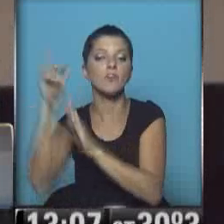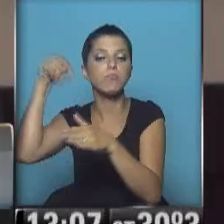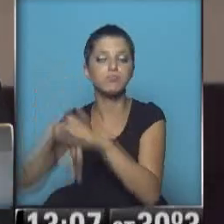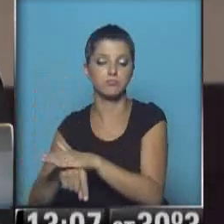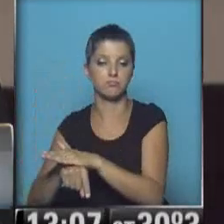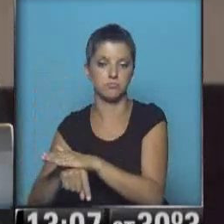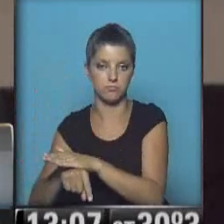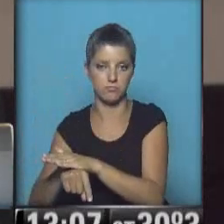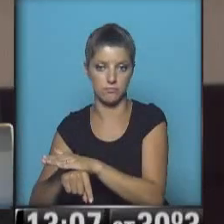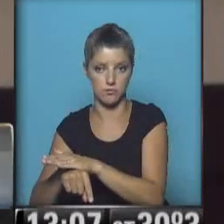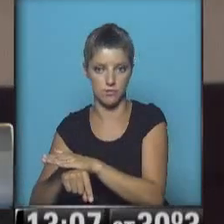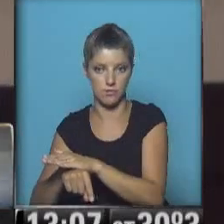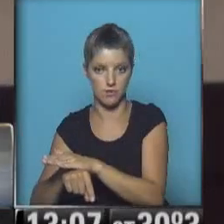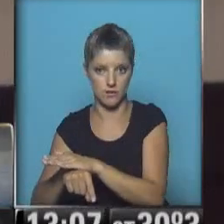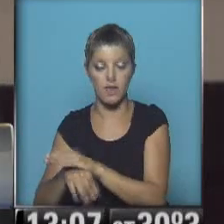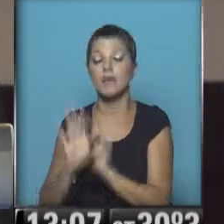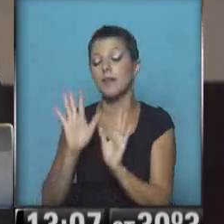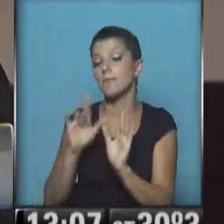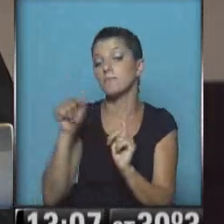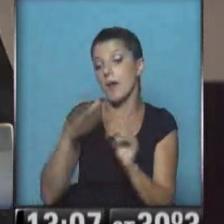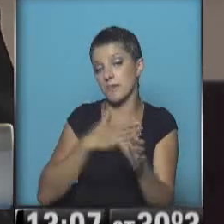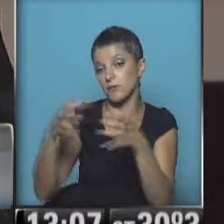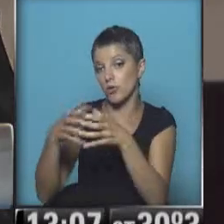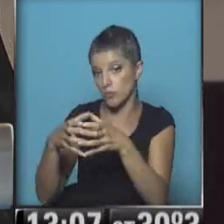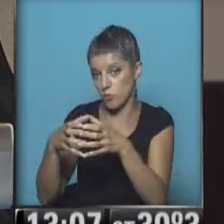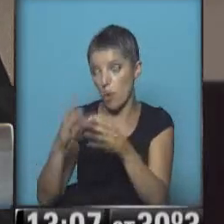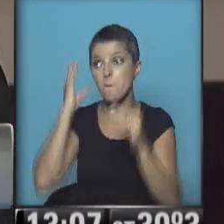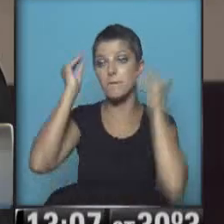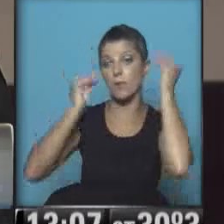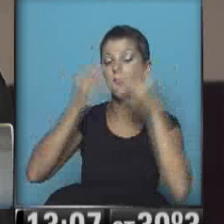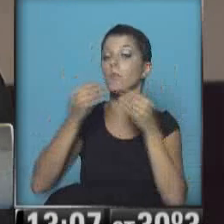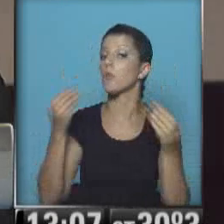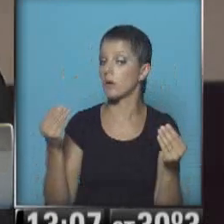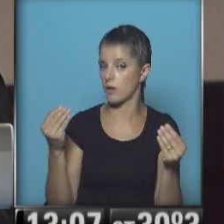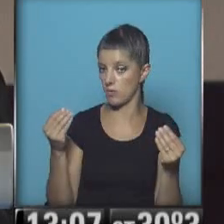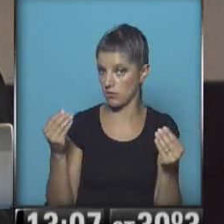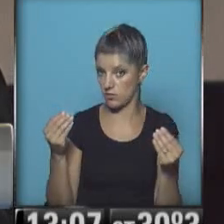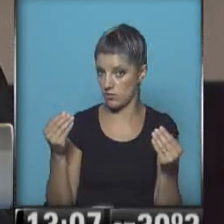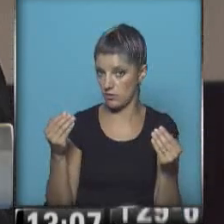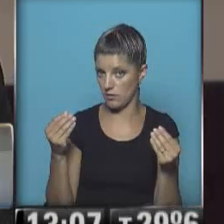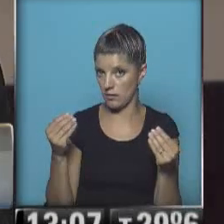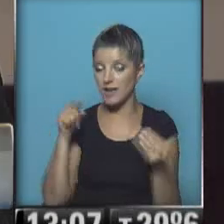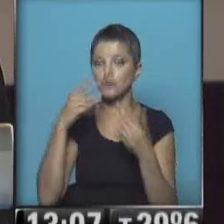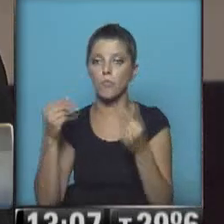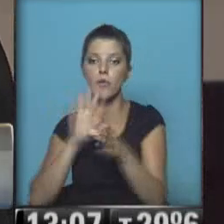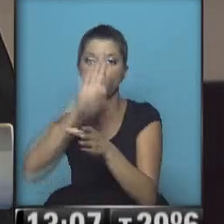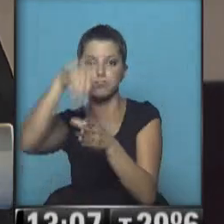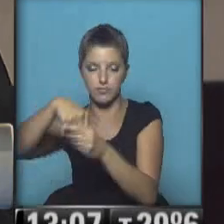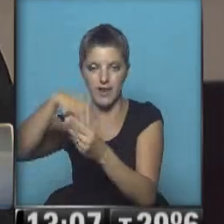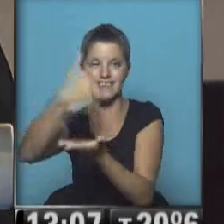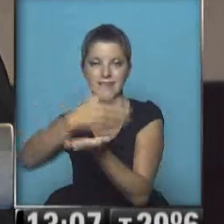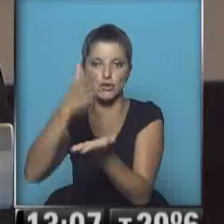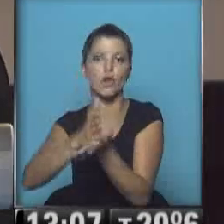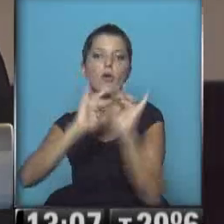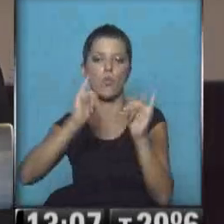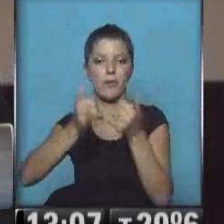legitimación de estos partidos, que por otra parte, lo alarmante es esto que logran penetrar en sectores de la